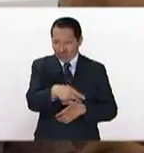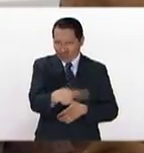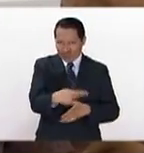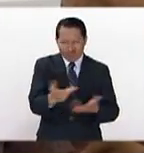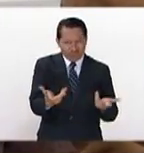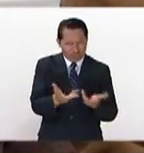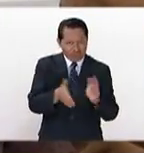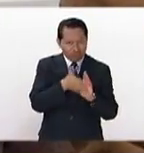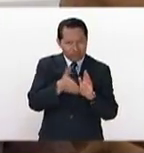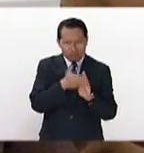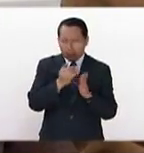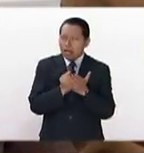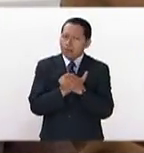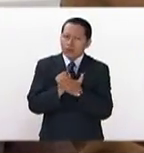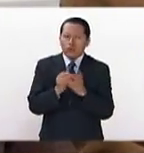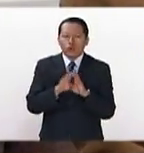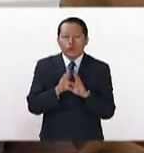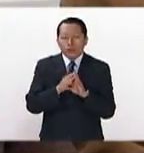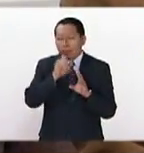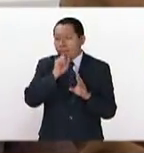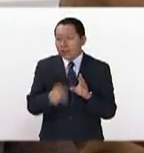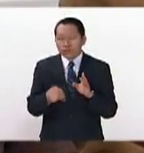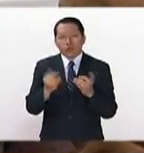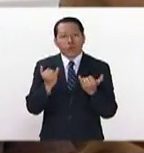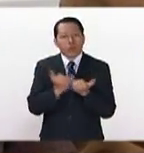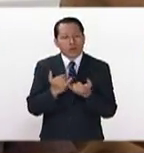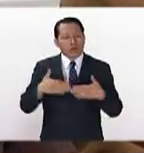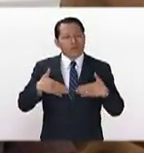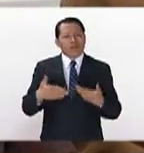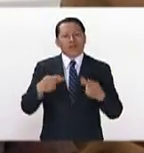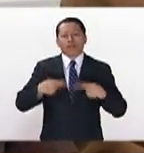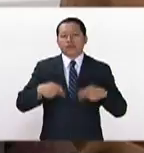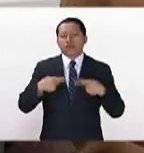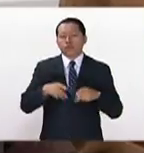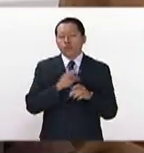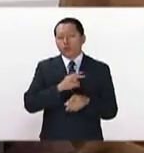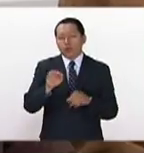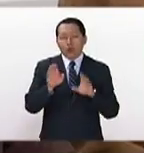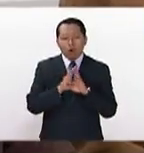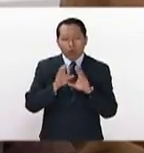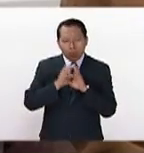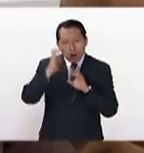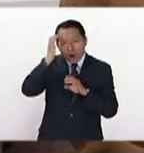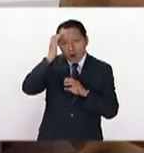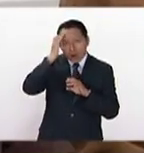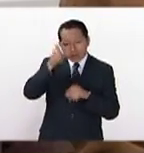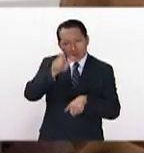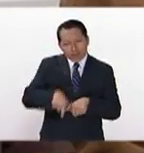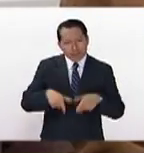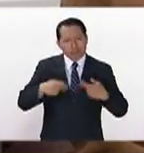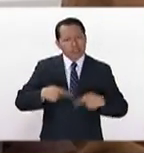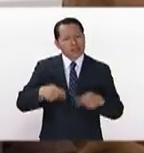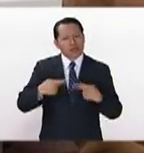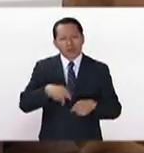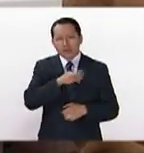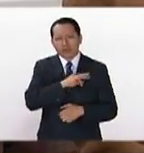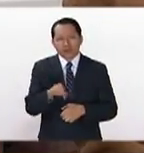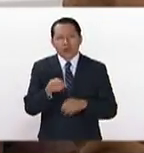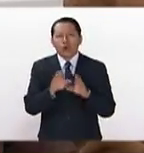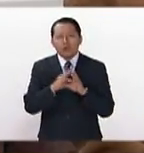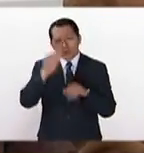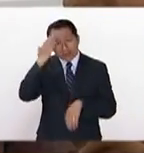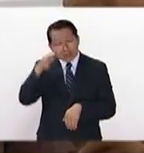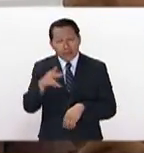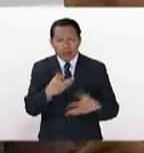gran apuesta de confianza a la gente, de saber, de conocer a nuestra gente y saber que